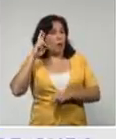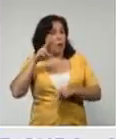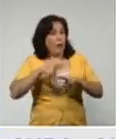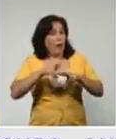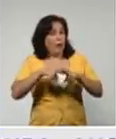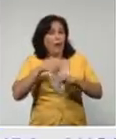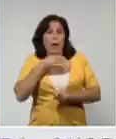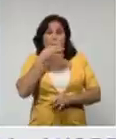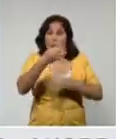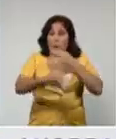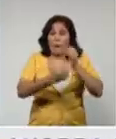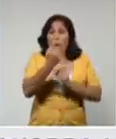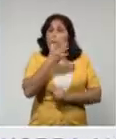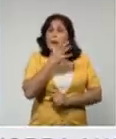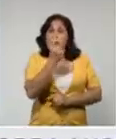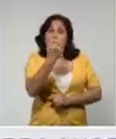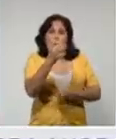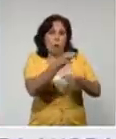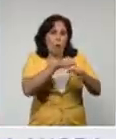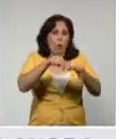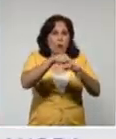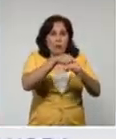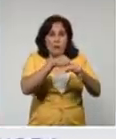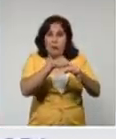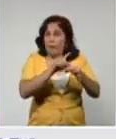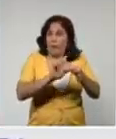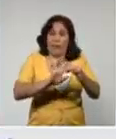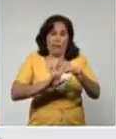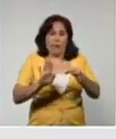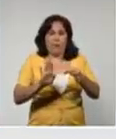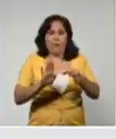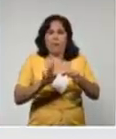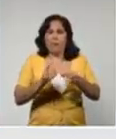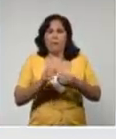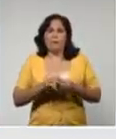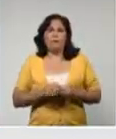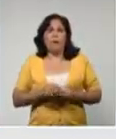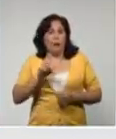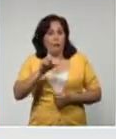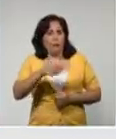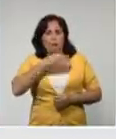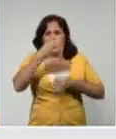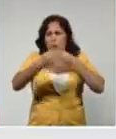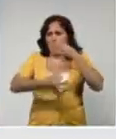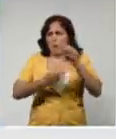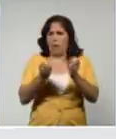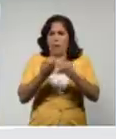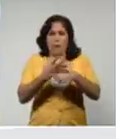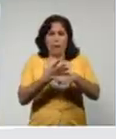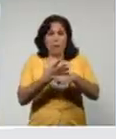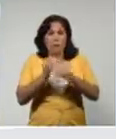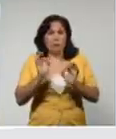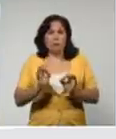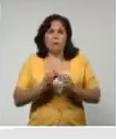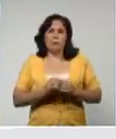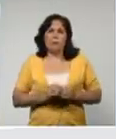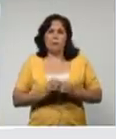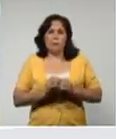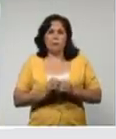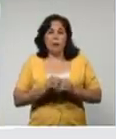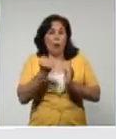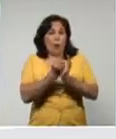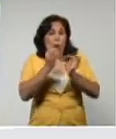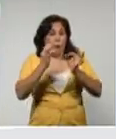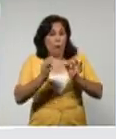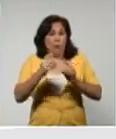decimos, importante y que al final nos vamos a referir. Las tasas de incidencia de casos confirmados